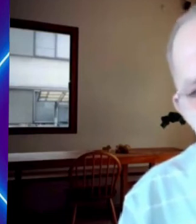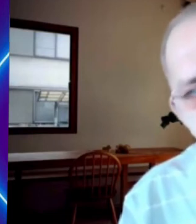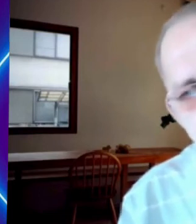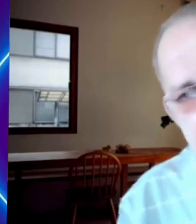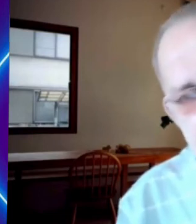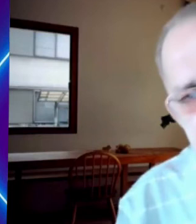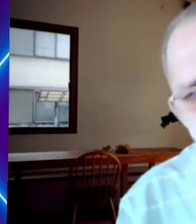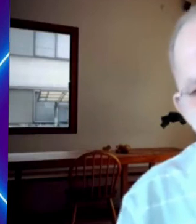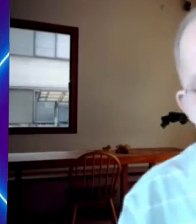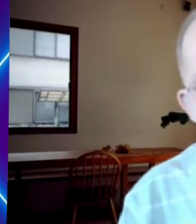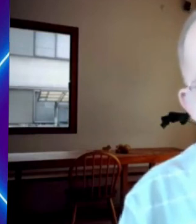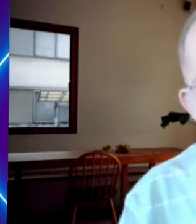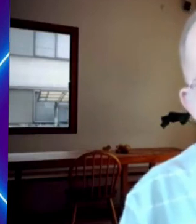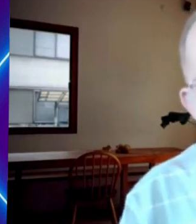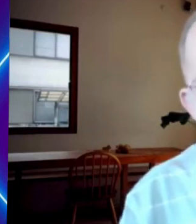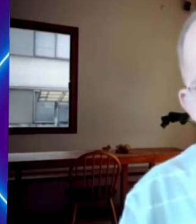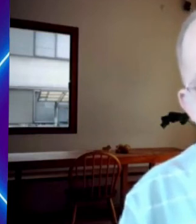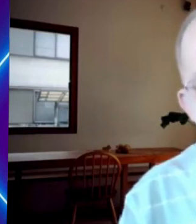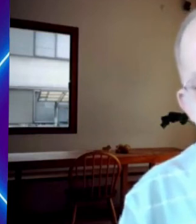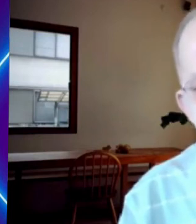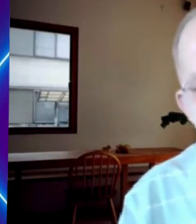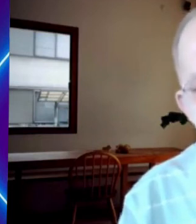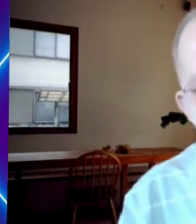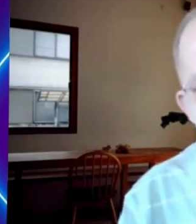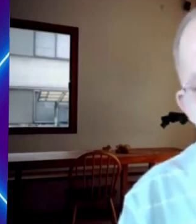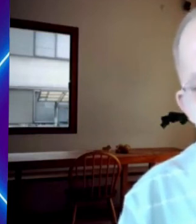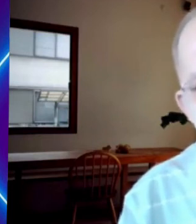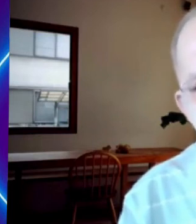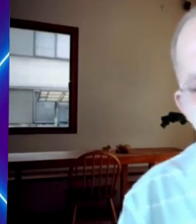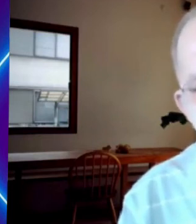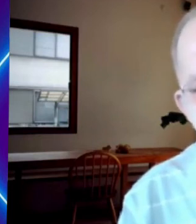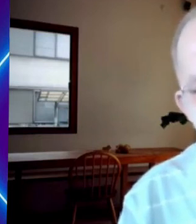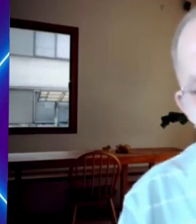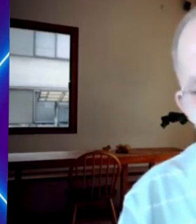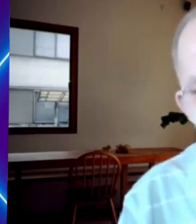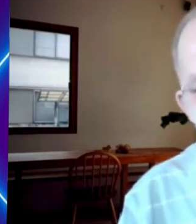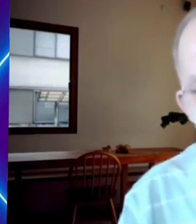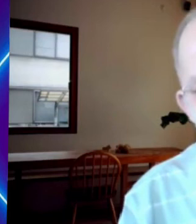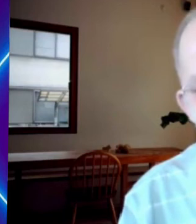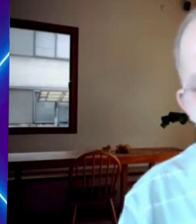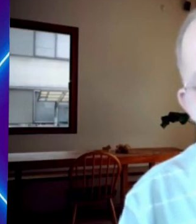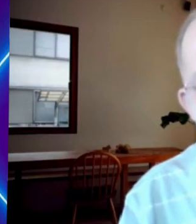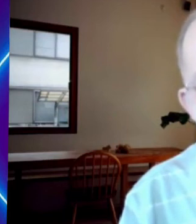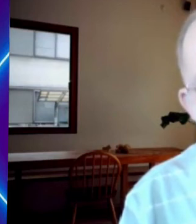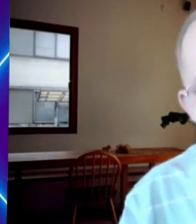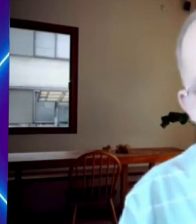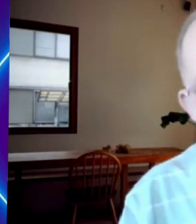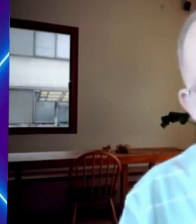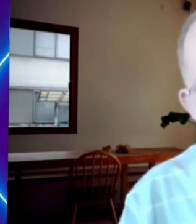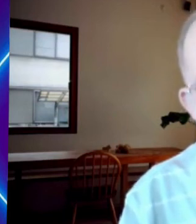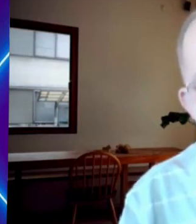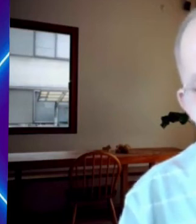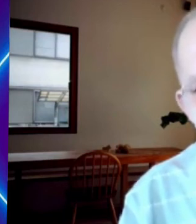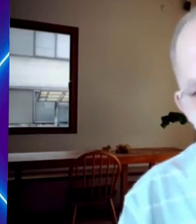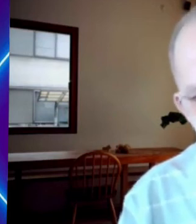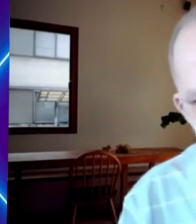a unos. Y diciéndole al Senado, pónganse las pilas para que vengan los jueces definitivos y que